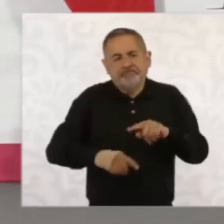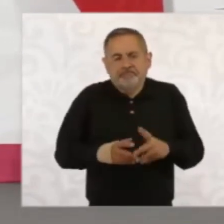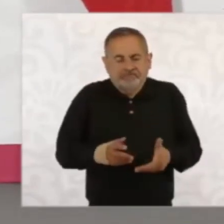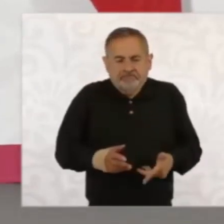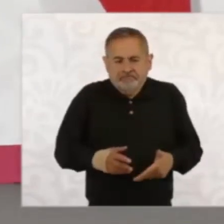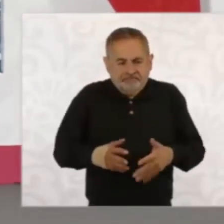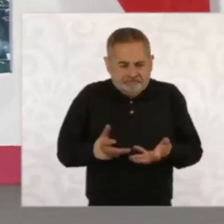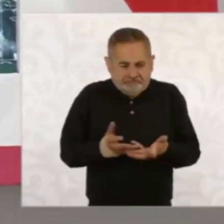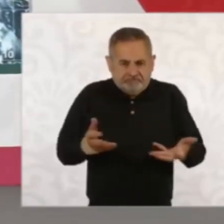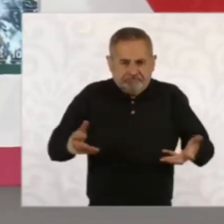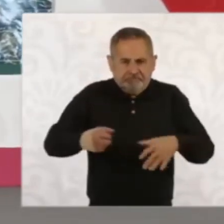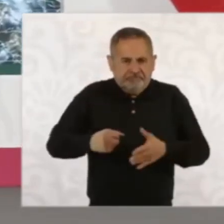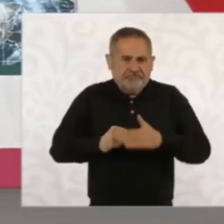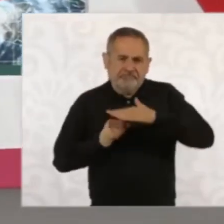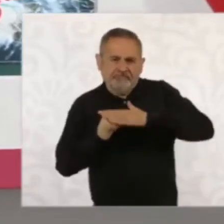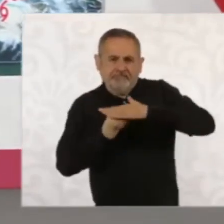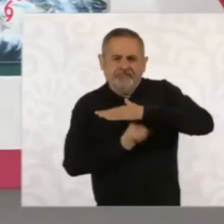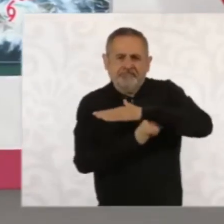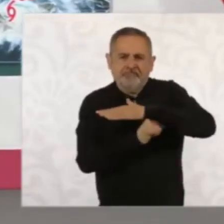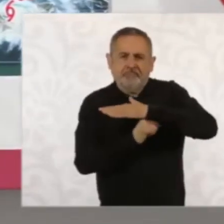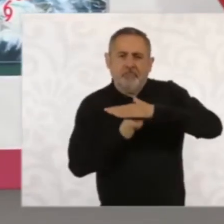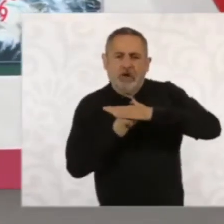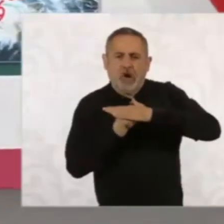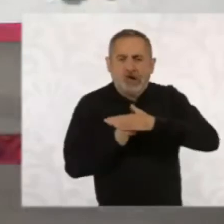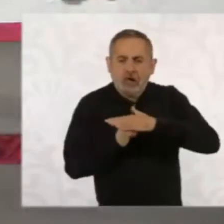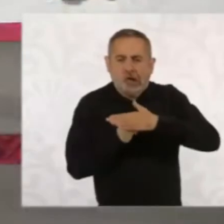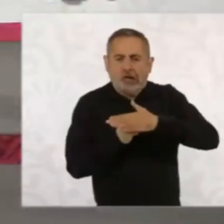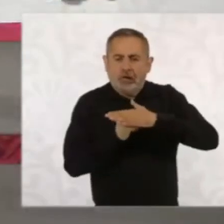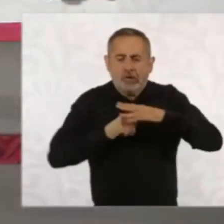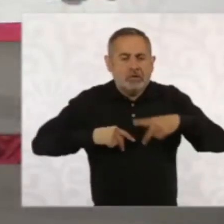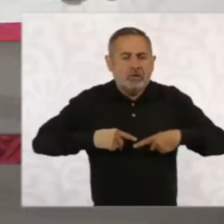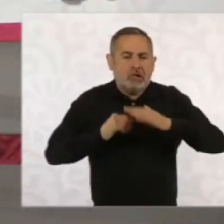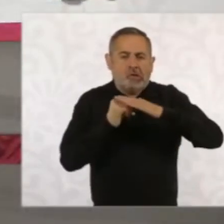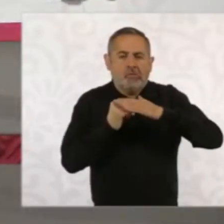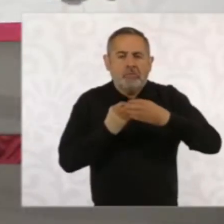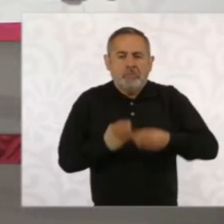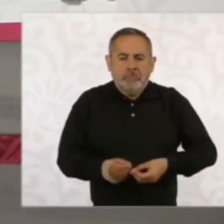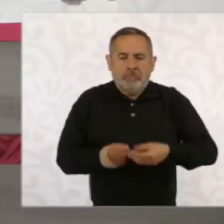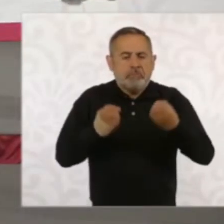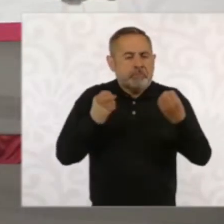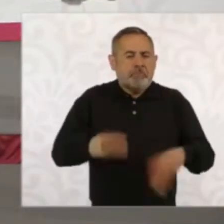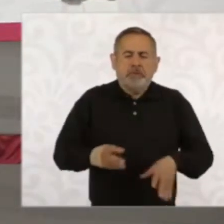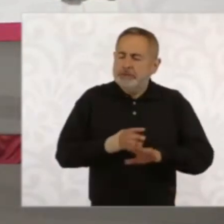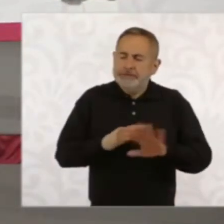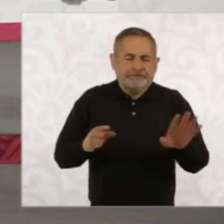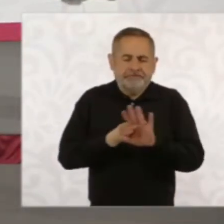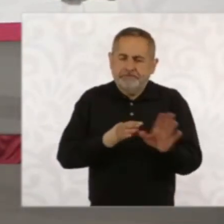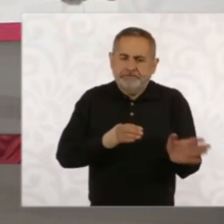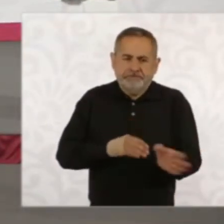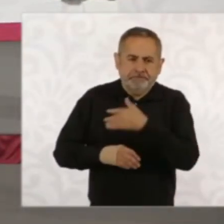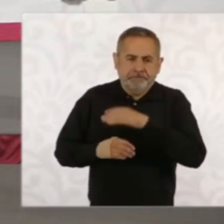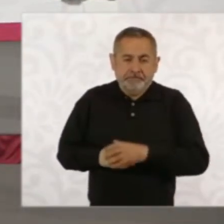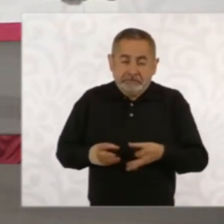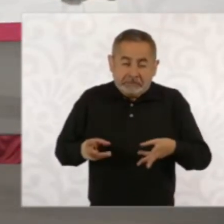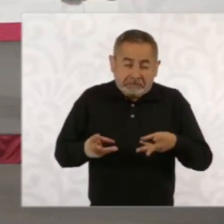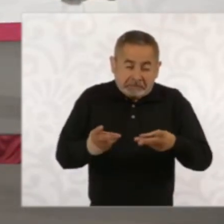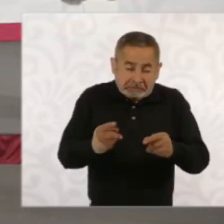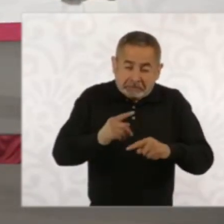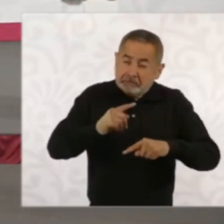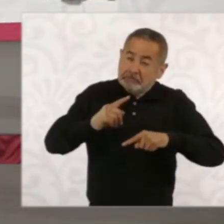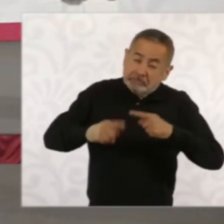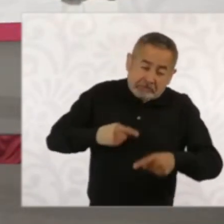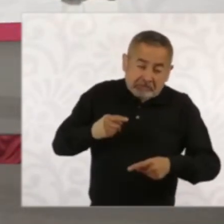porque la estructura estaba mal hecha, entonces ponía en riesgo la vida de las personas. Entonces se gastaron todo esto y luego lo tuvieron que volver a